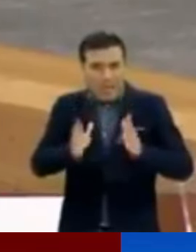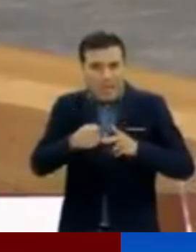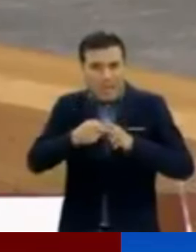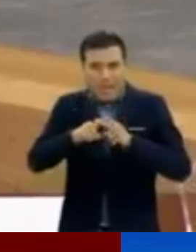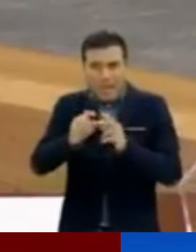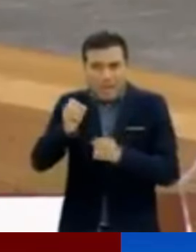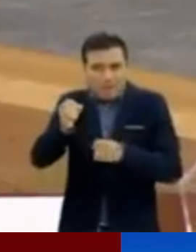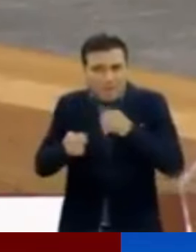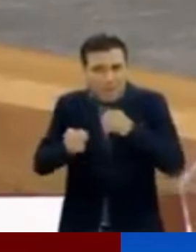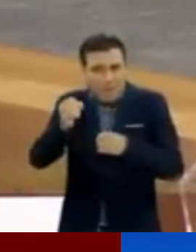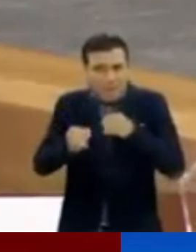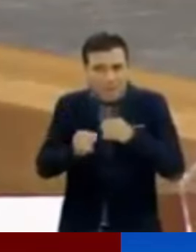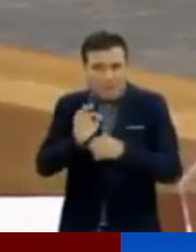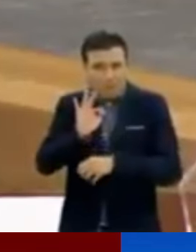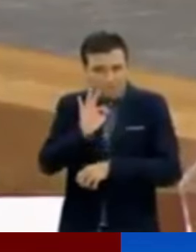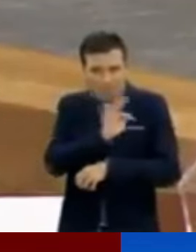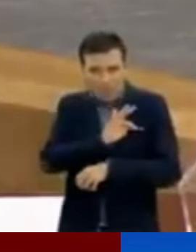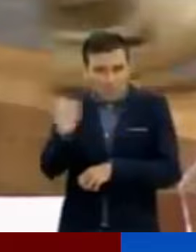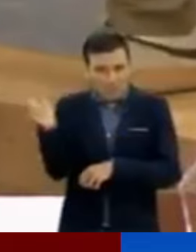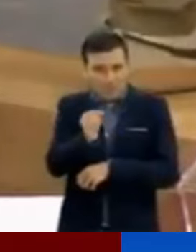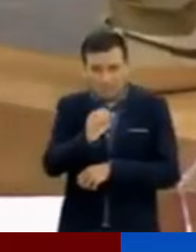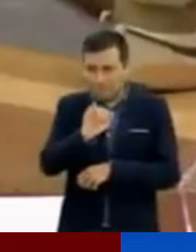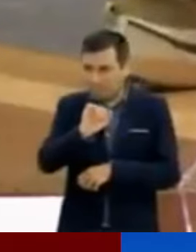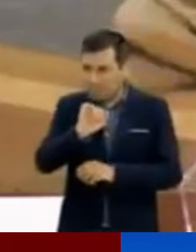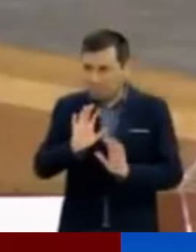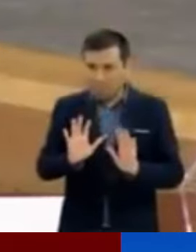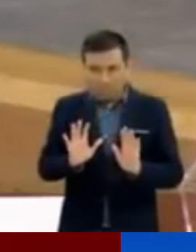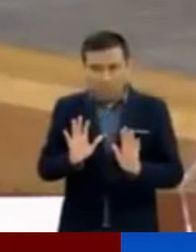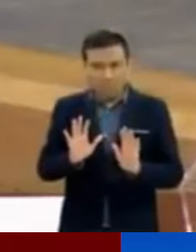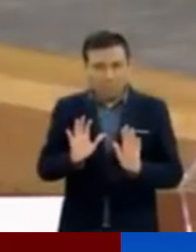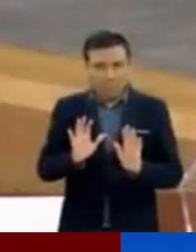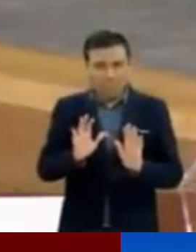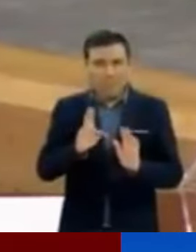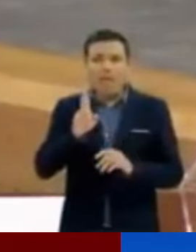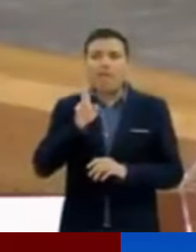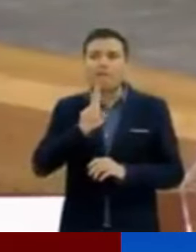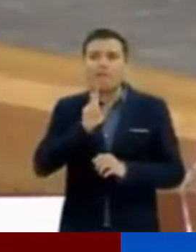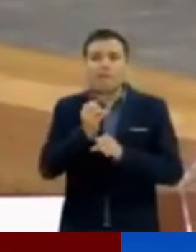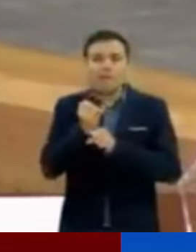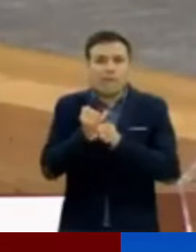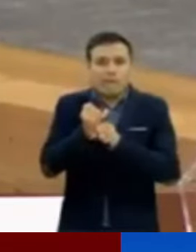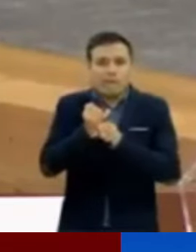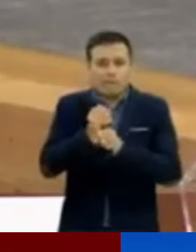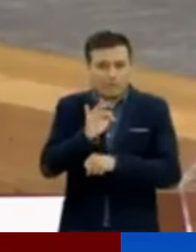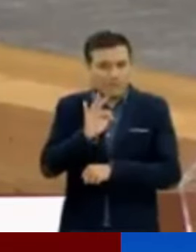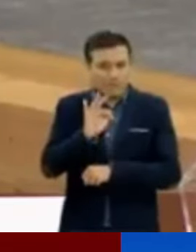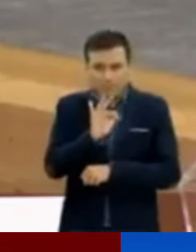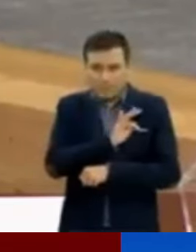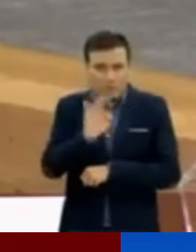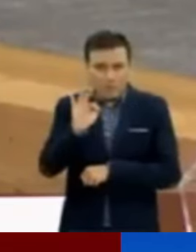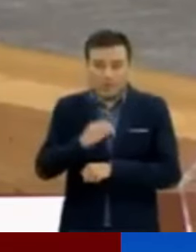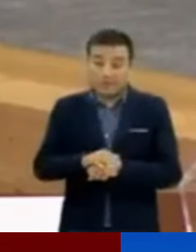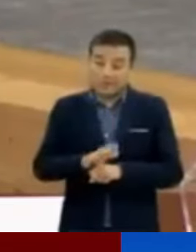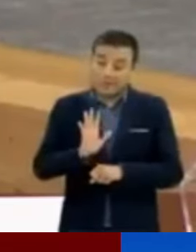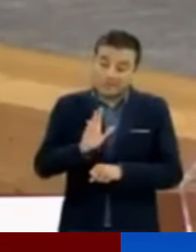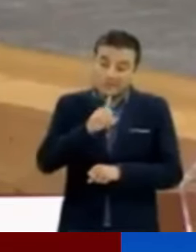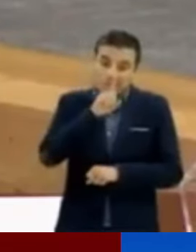dejar que se sometiera a las instituciones de justicia para que se le investigara, pero